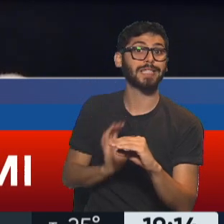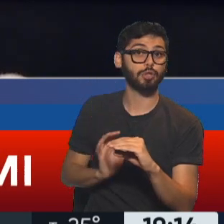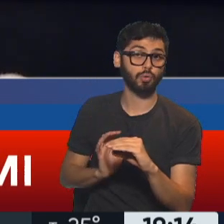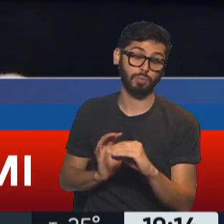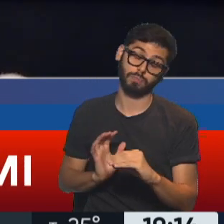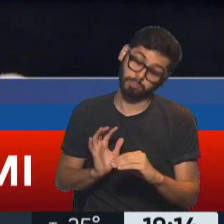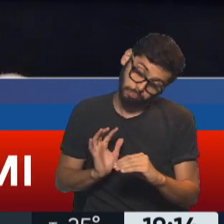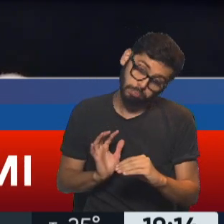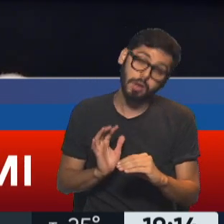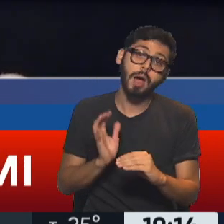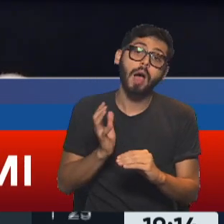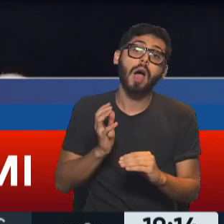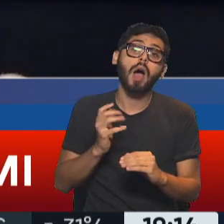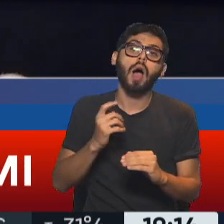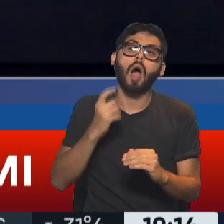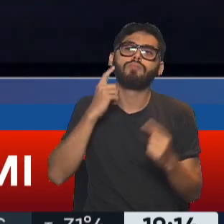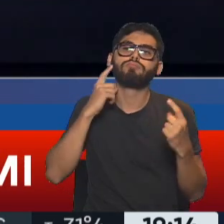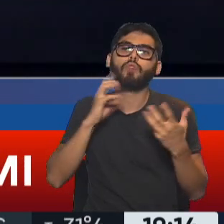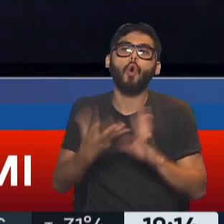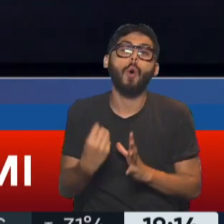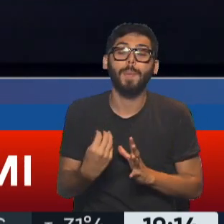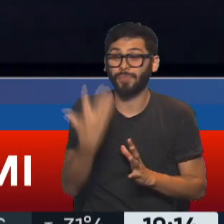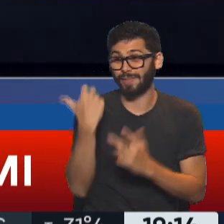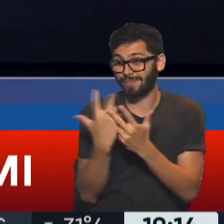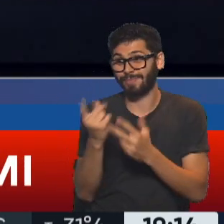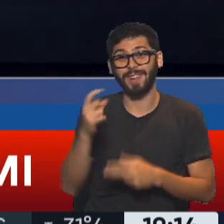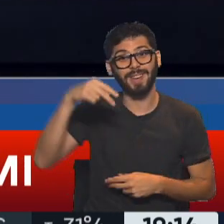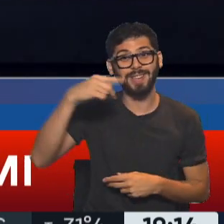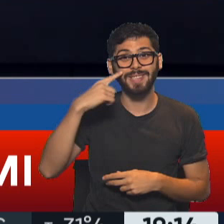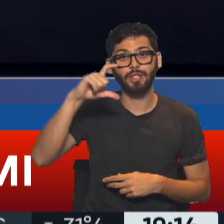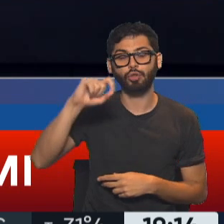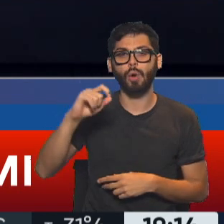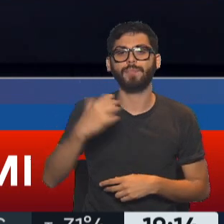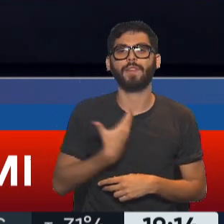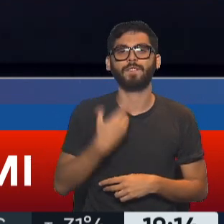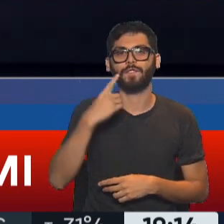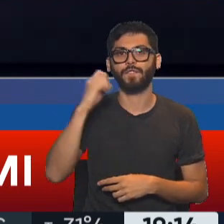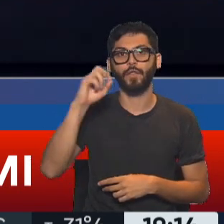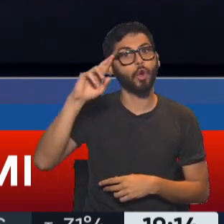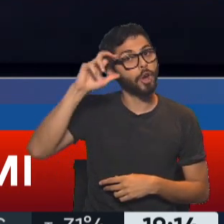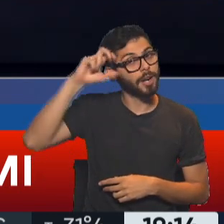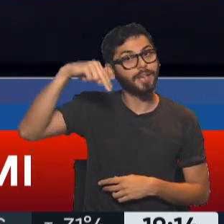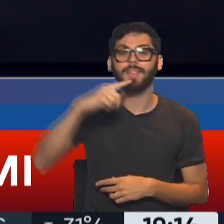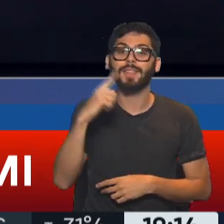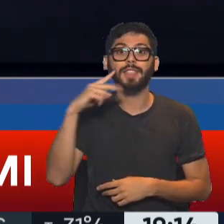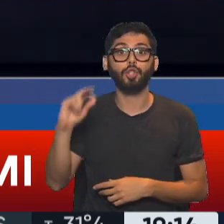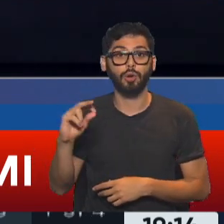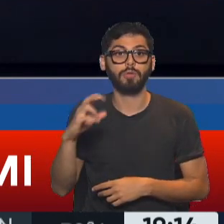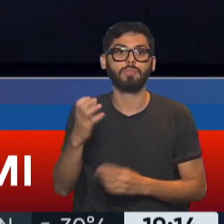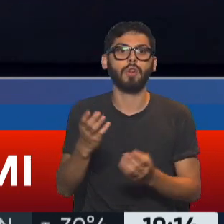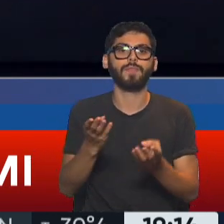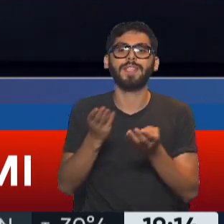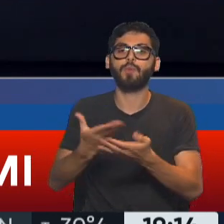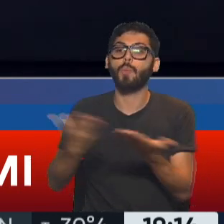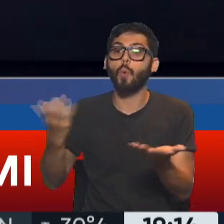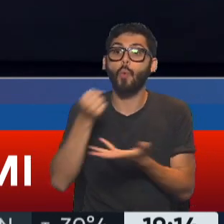Bueno, hablábamos hace un rato con Nico Fiorentino el tema de la incidencia y la importancia de los subsidios a los servicios públicos.